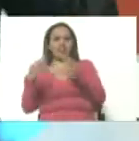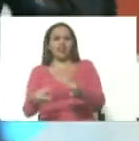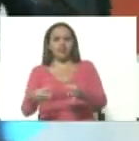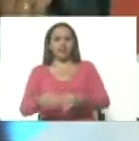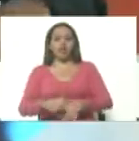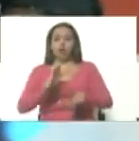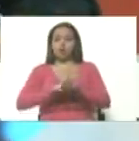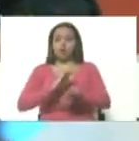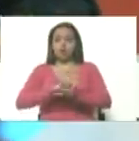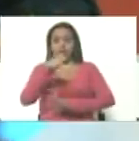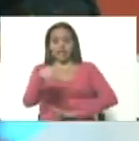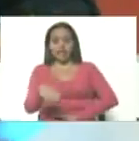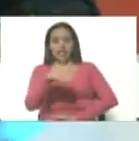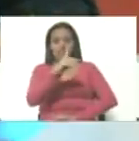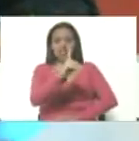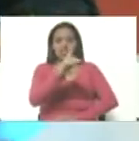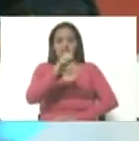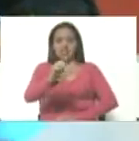Porque aquí la DEA,